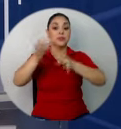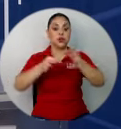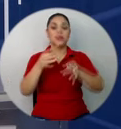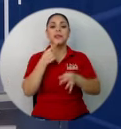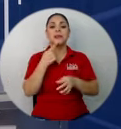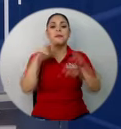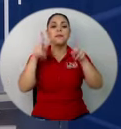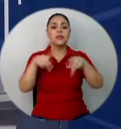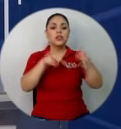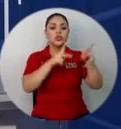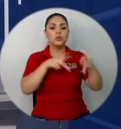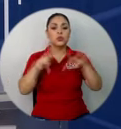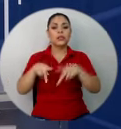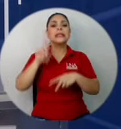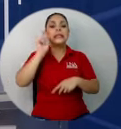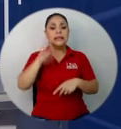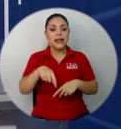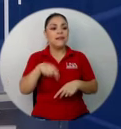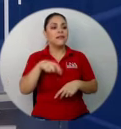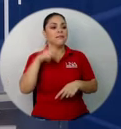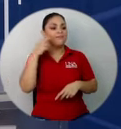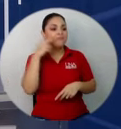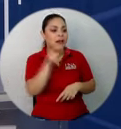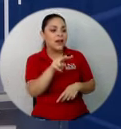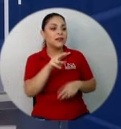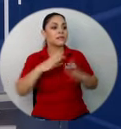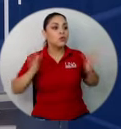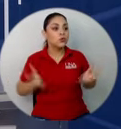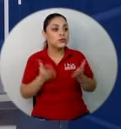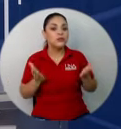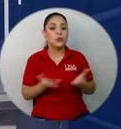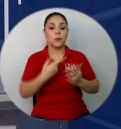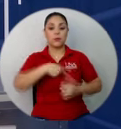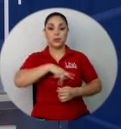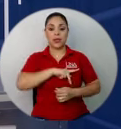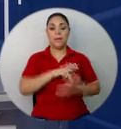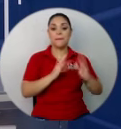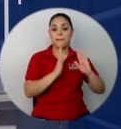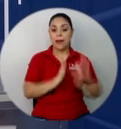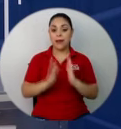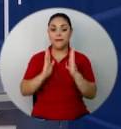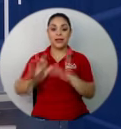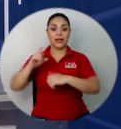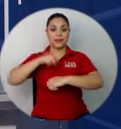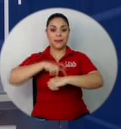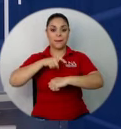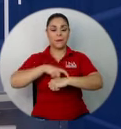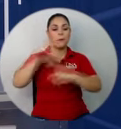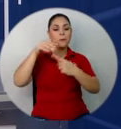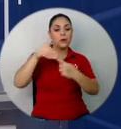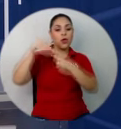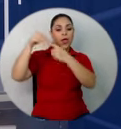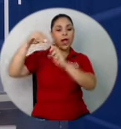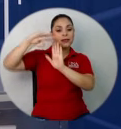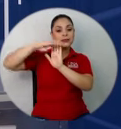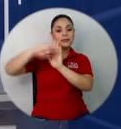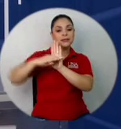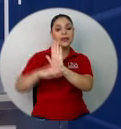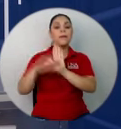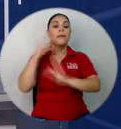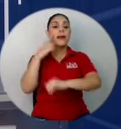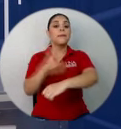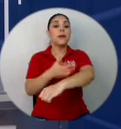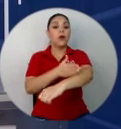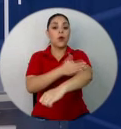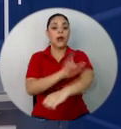deben encontrar esas motivaciones personales y planificar su tiempo por prioridades para mejorar la productividad